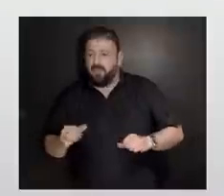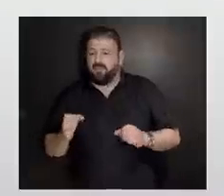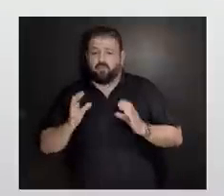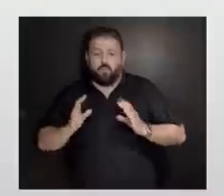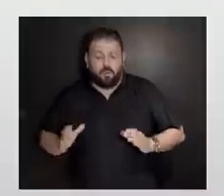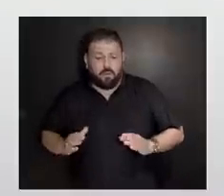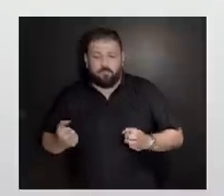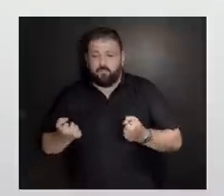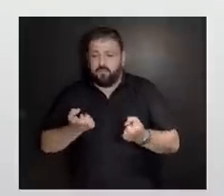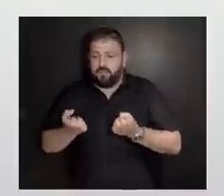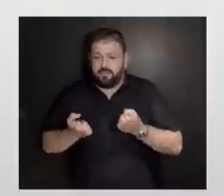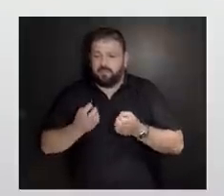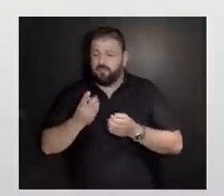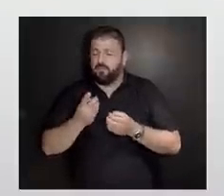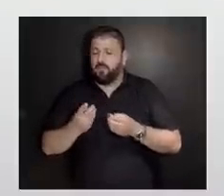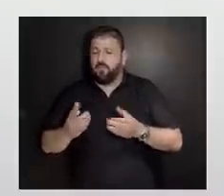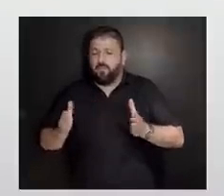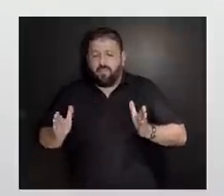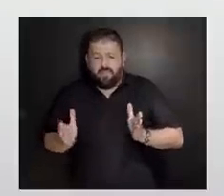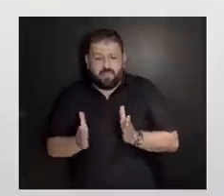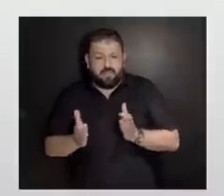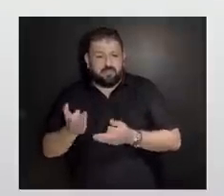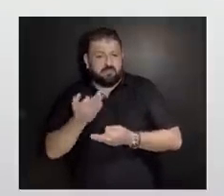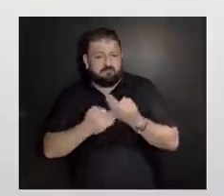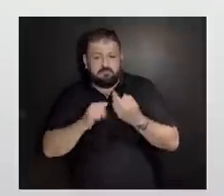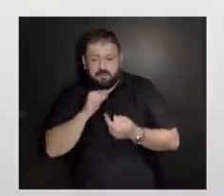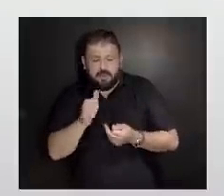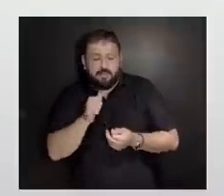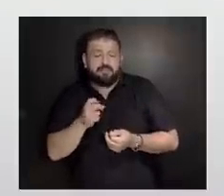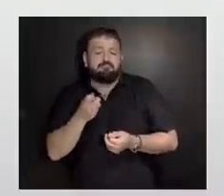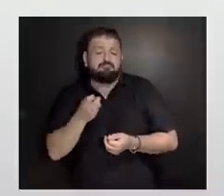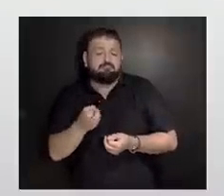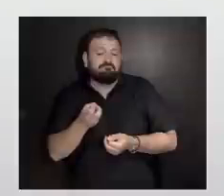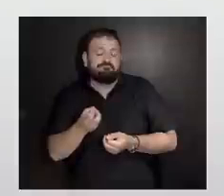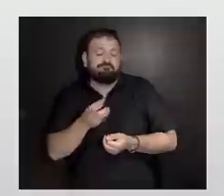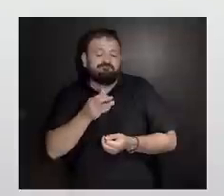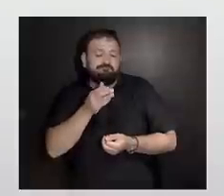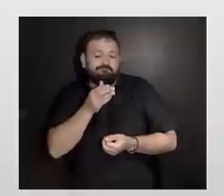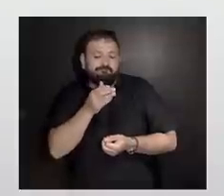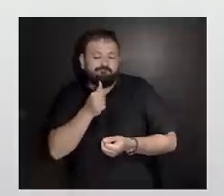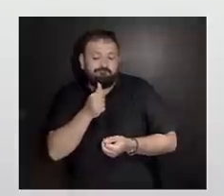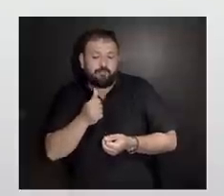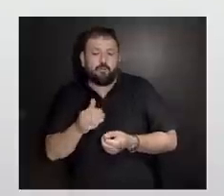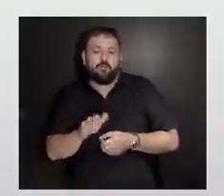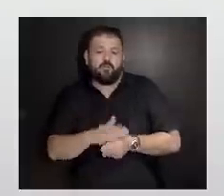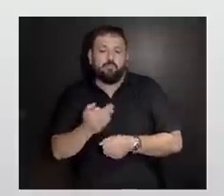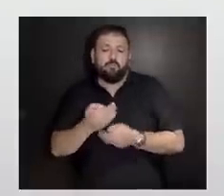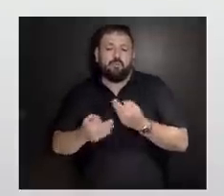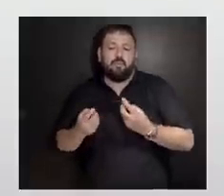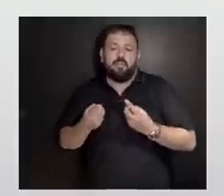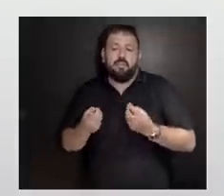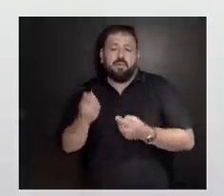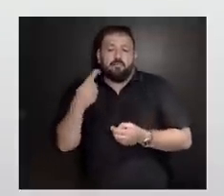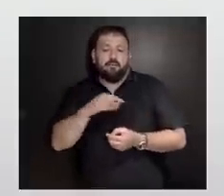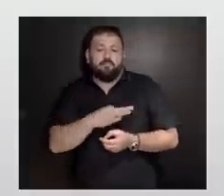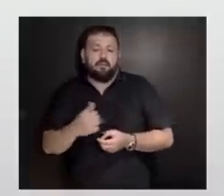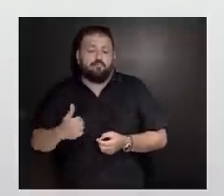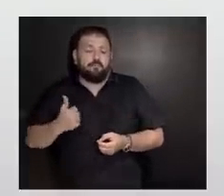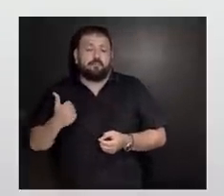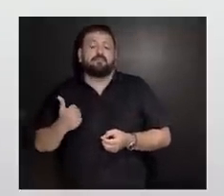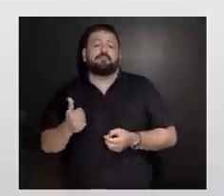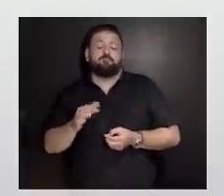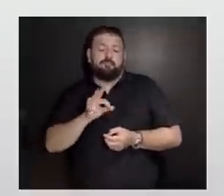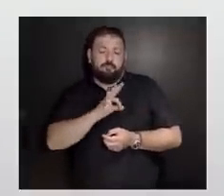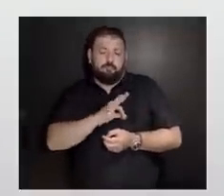cuerpo puede que ese exceso no lo esté utilizando como alguna fuente de energía, o no lo esté aprovechando para algo, y